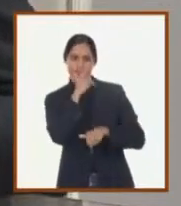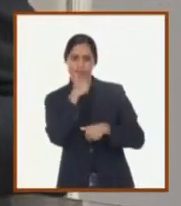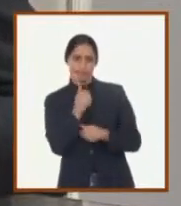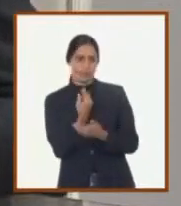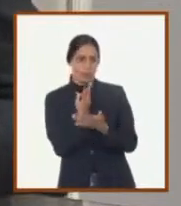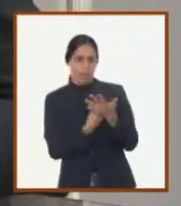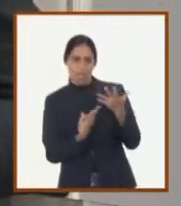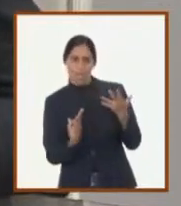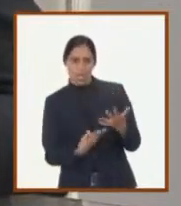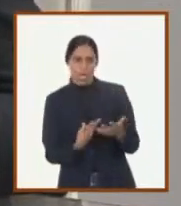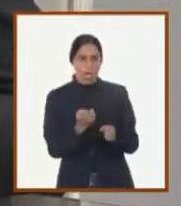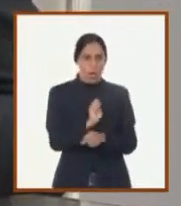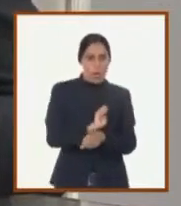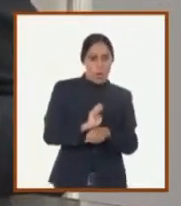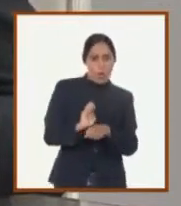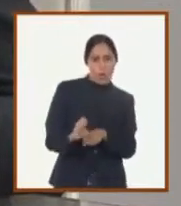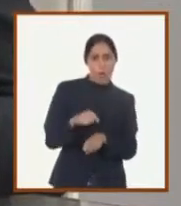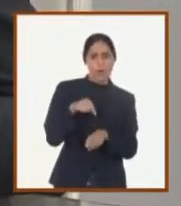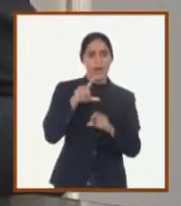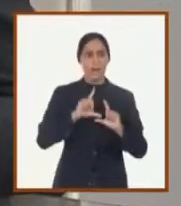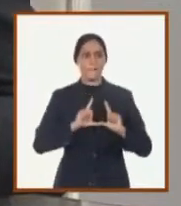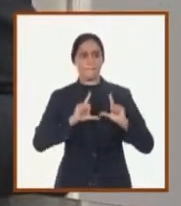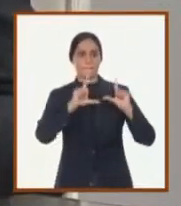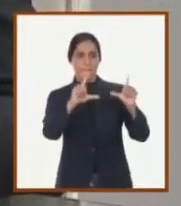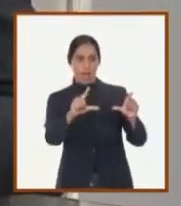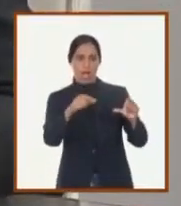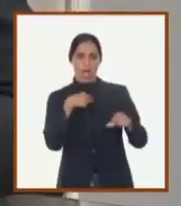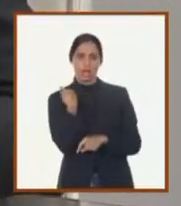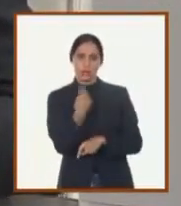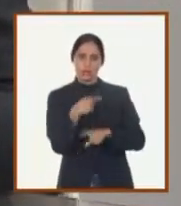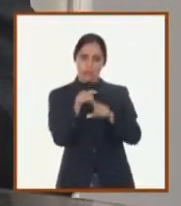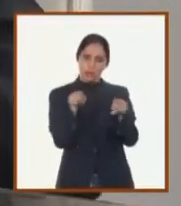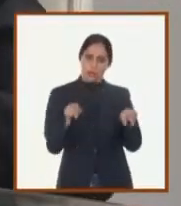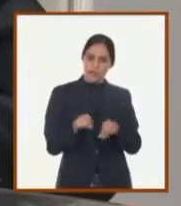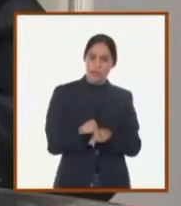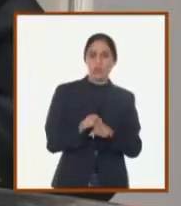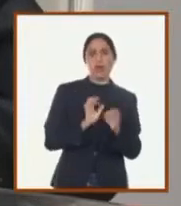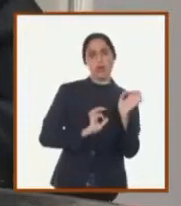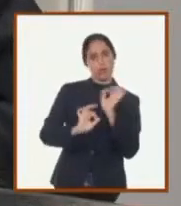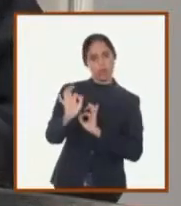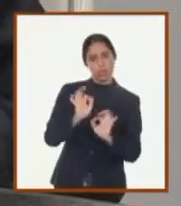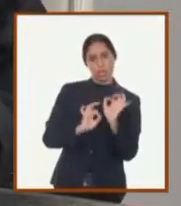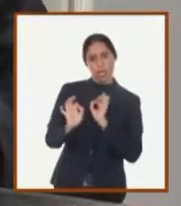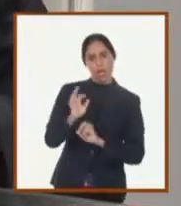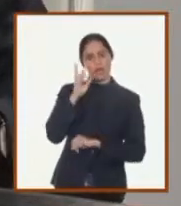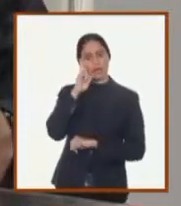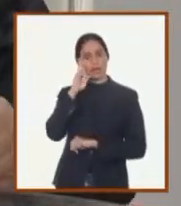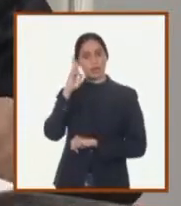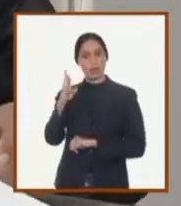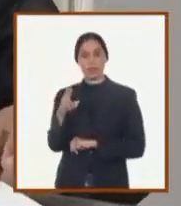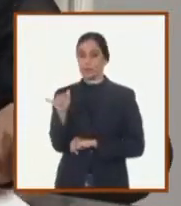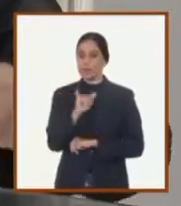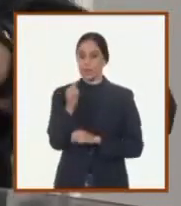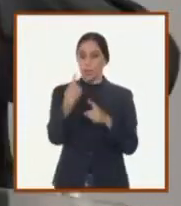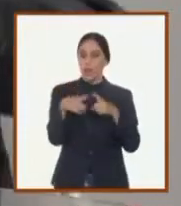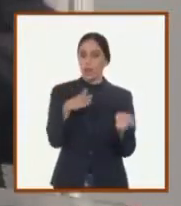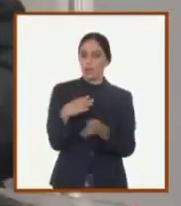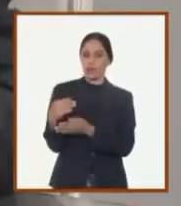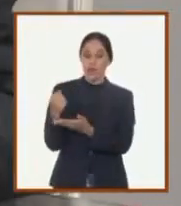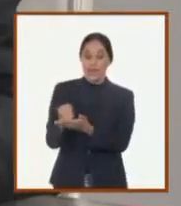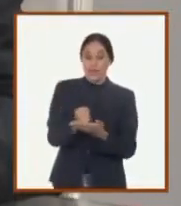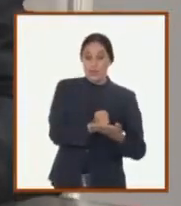obra en nuestra oficina y ahí está y bien conservada y también hemos tenido la colaboración de